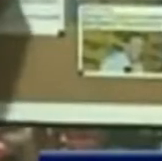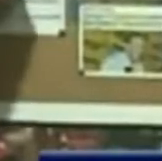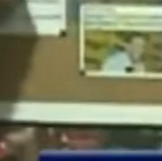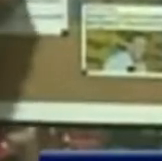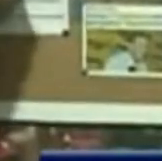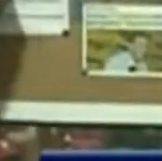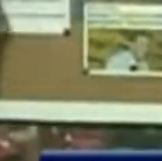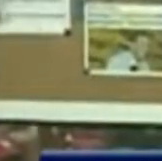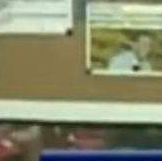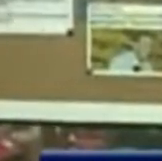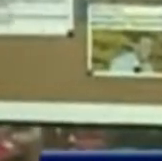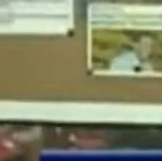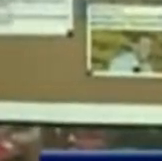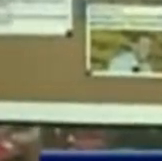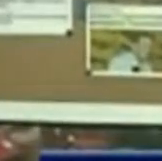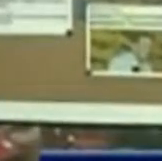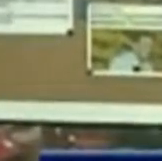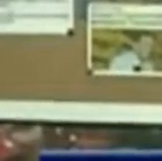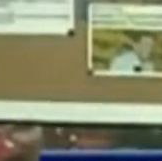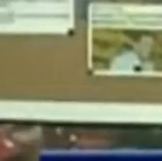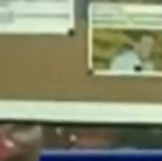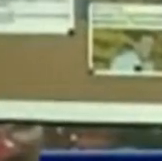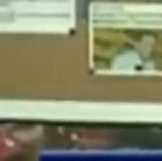Tengo que aprender este caballero